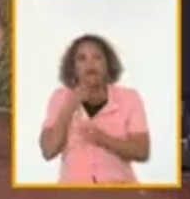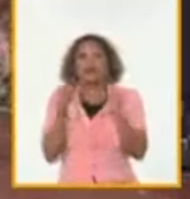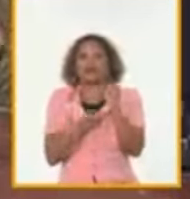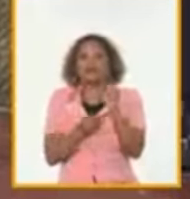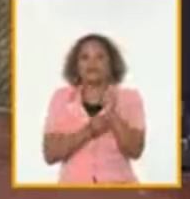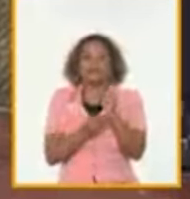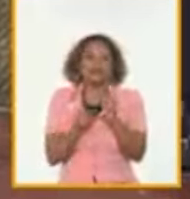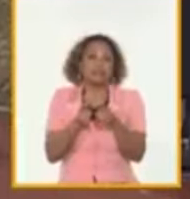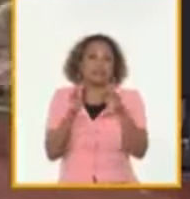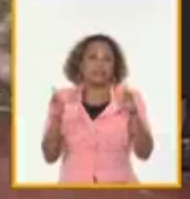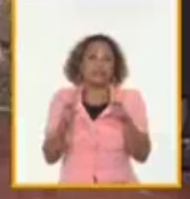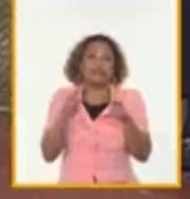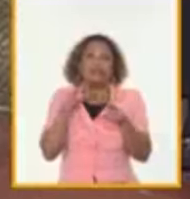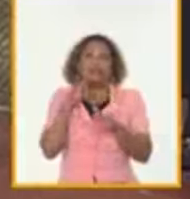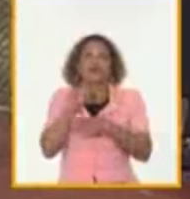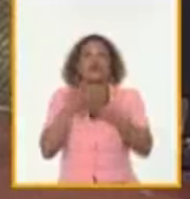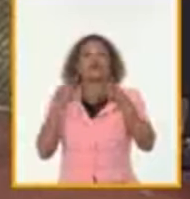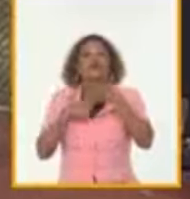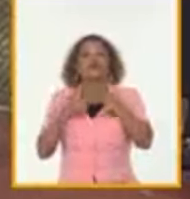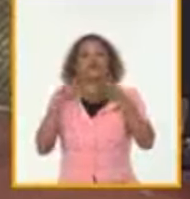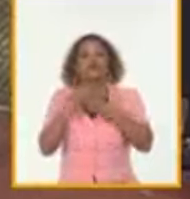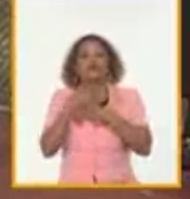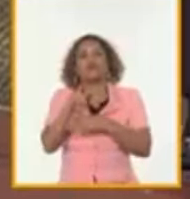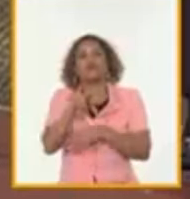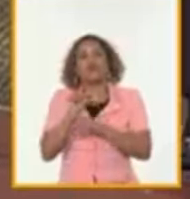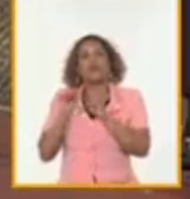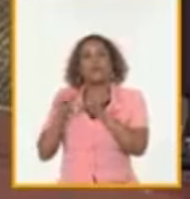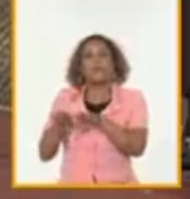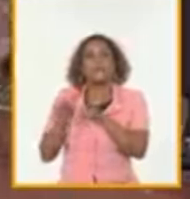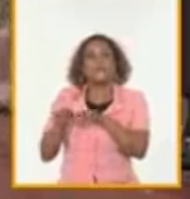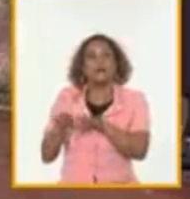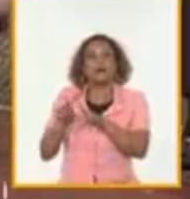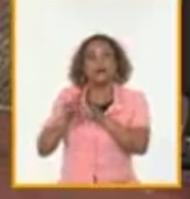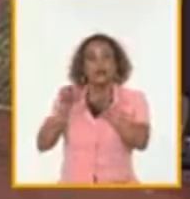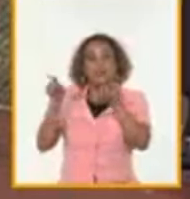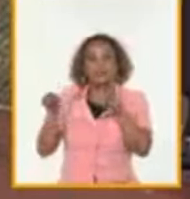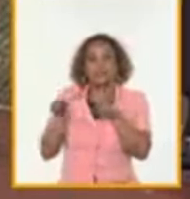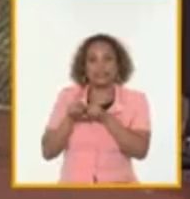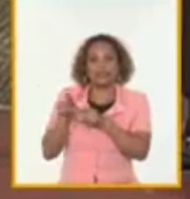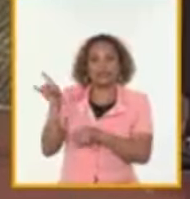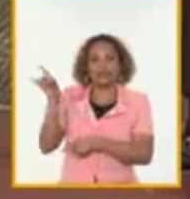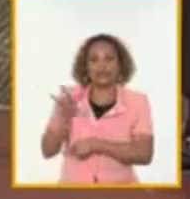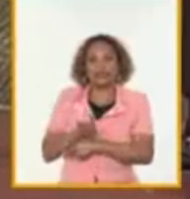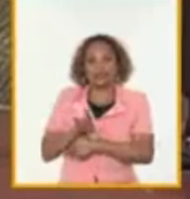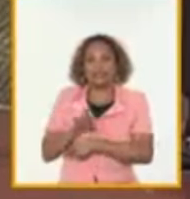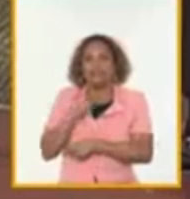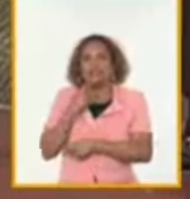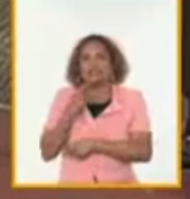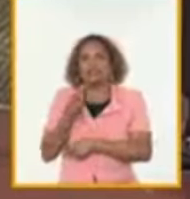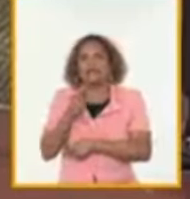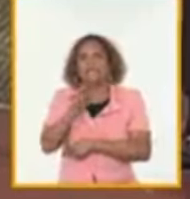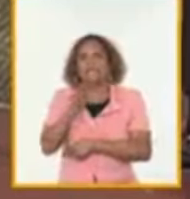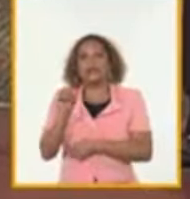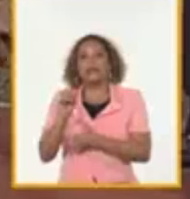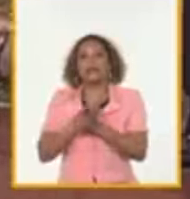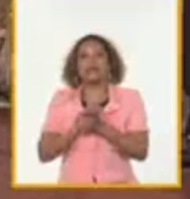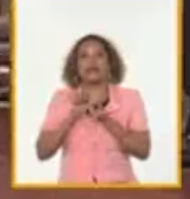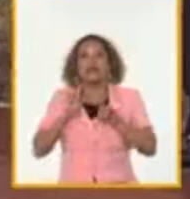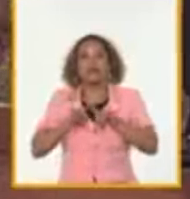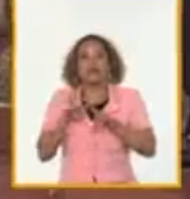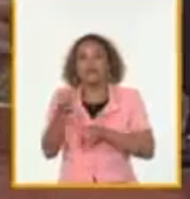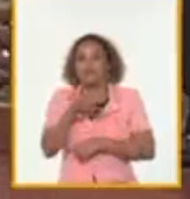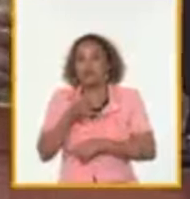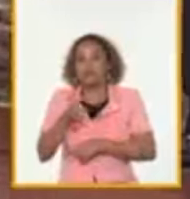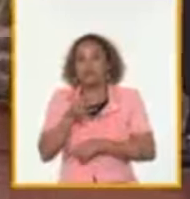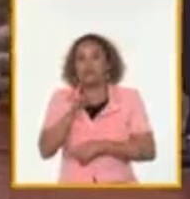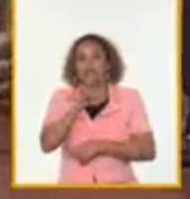estamos eh se está construyendo un nuevo parque fotovoltaico de cerca de 20 mw en remedio Y entonces nos